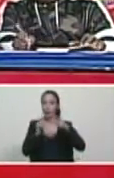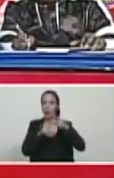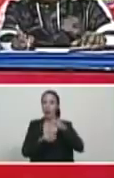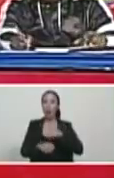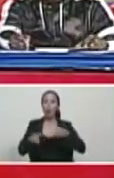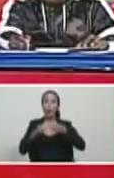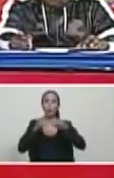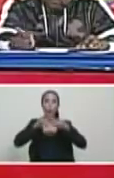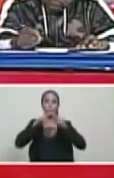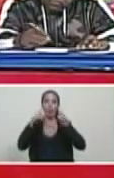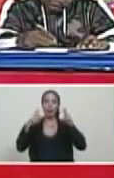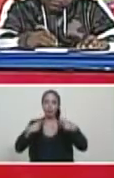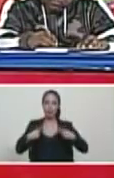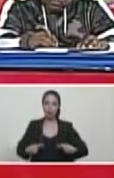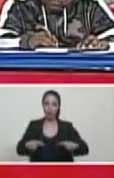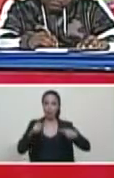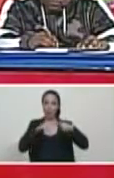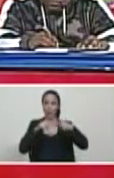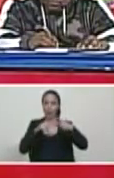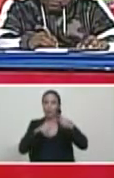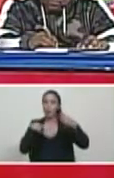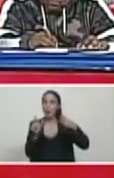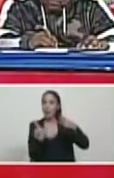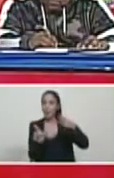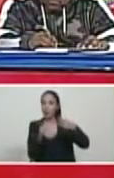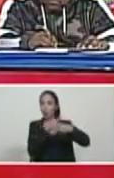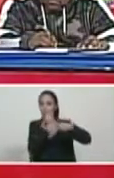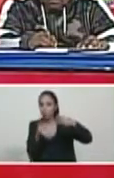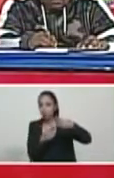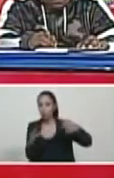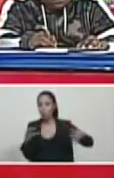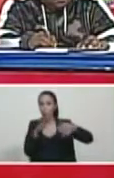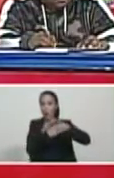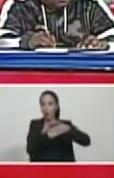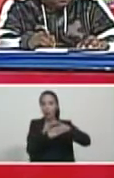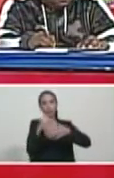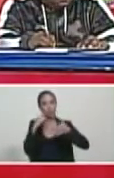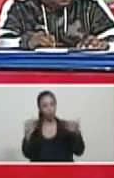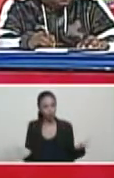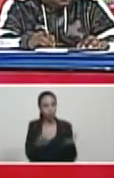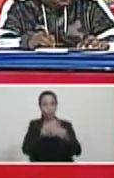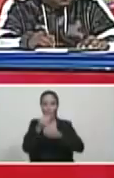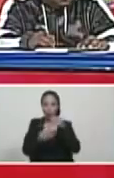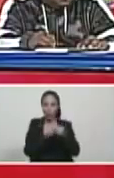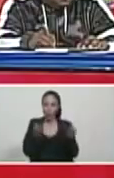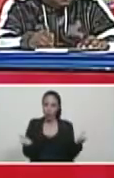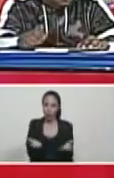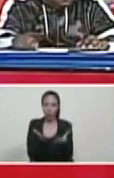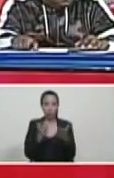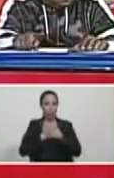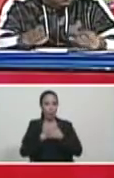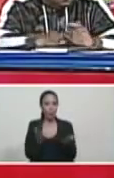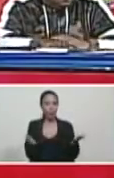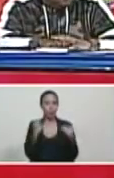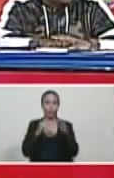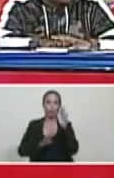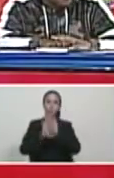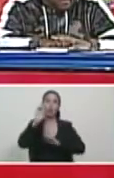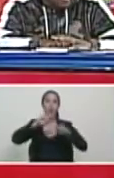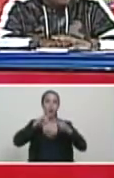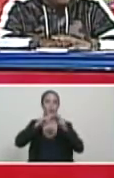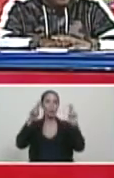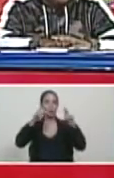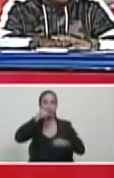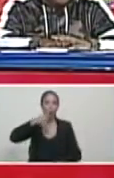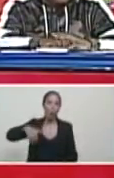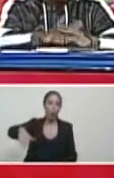por la Paz y la Vida, y junto al Partido Socialista Unido de Venezuela, hagamos todo lo que hay que hacer para garantizar la paz de